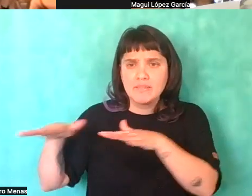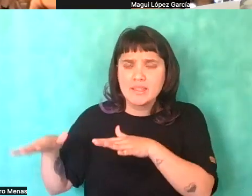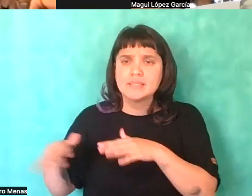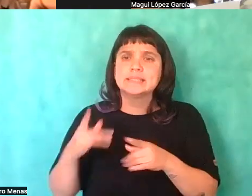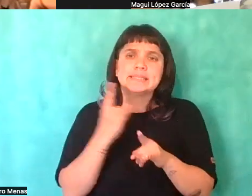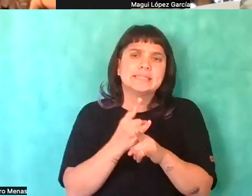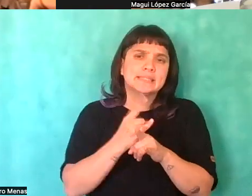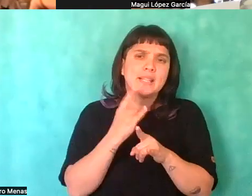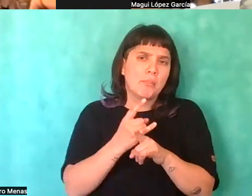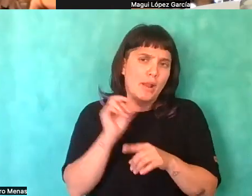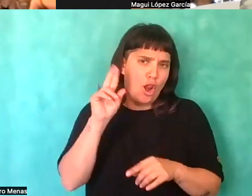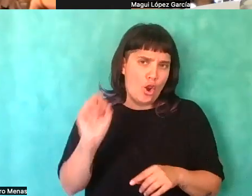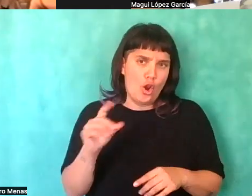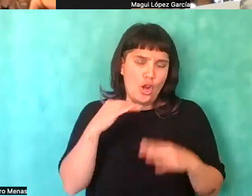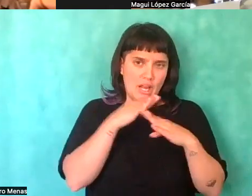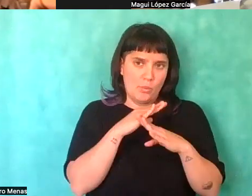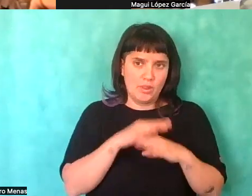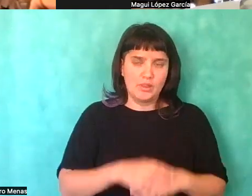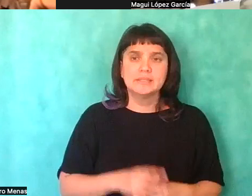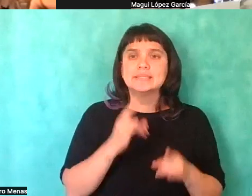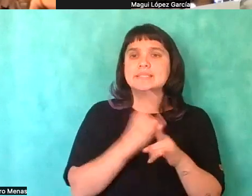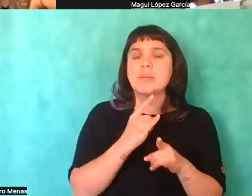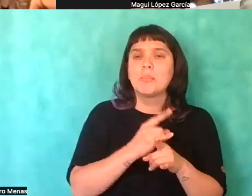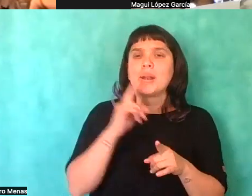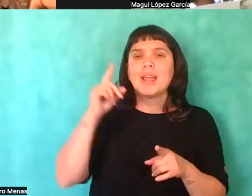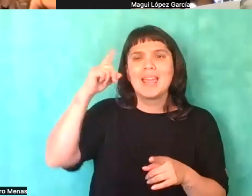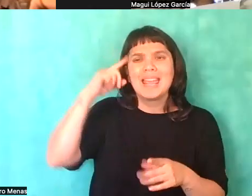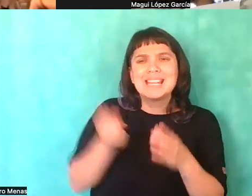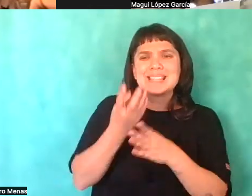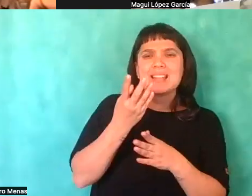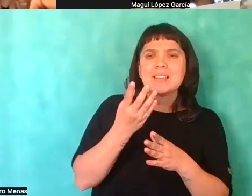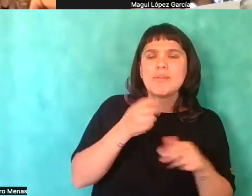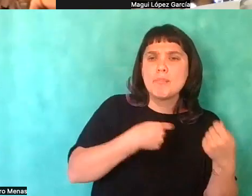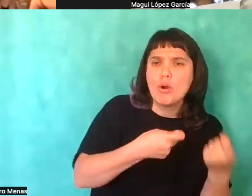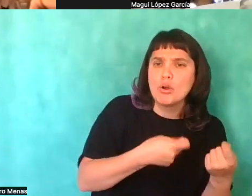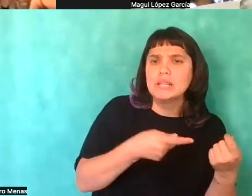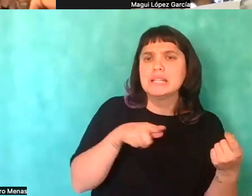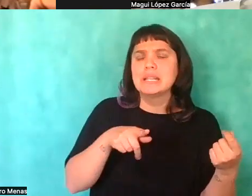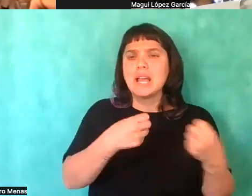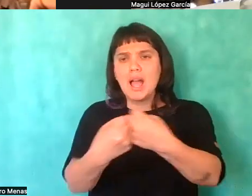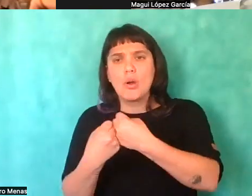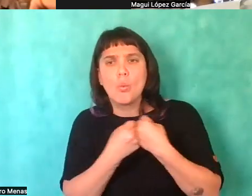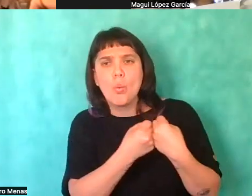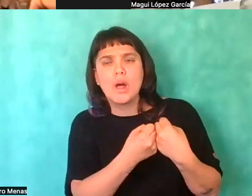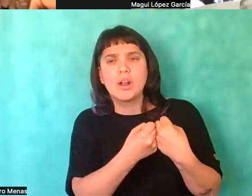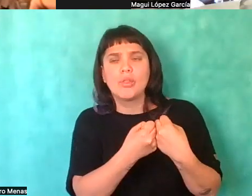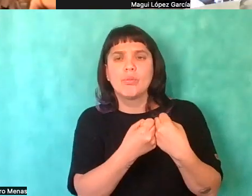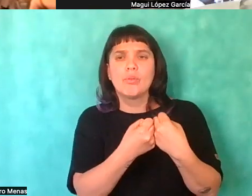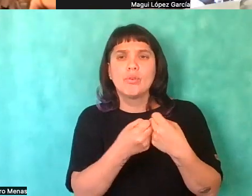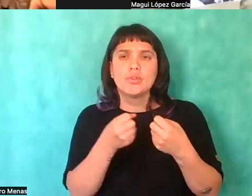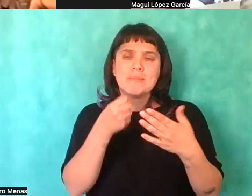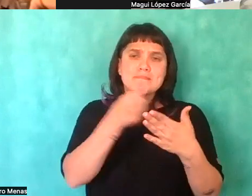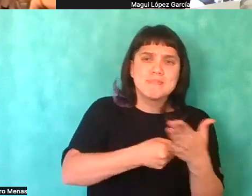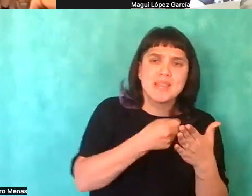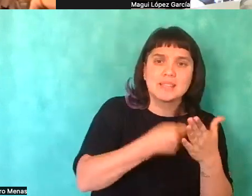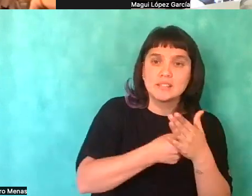en mi rol de lingüista. Siempre la iniciativa política iba, y los consensos y toda la parte, digamos, de militancia